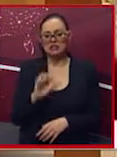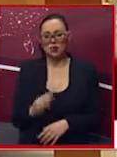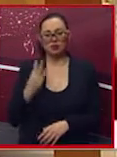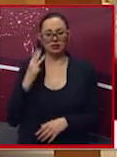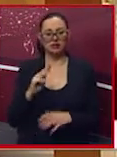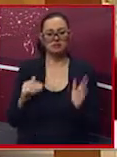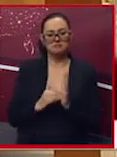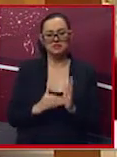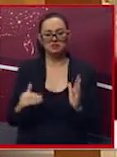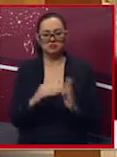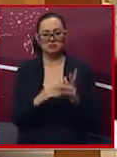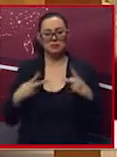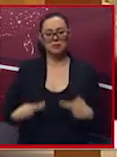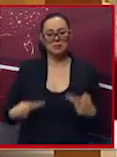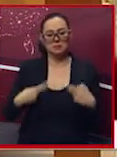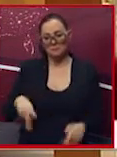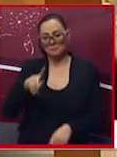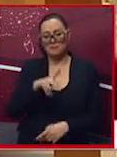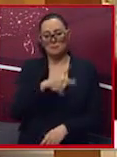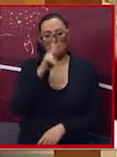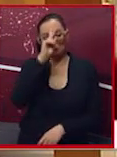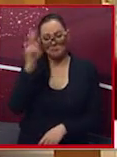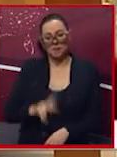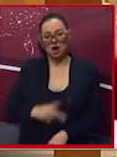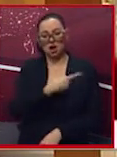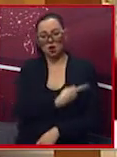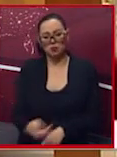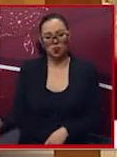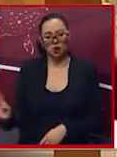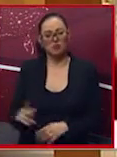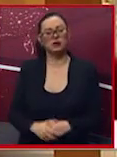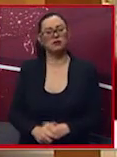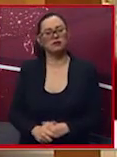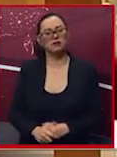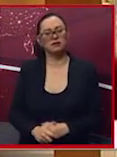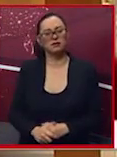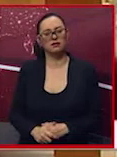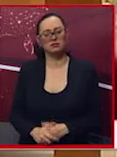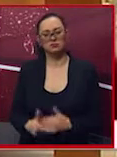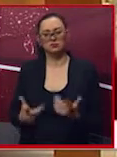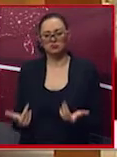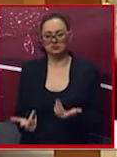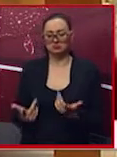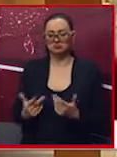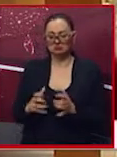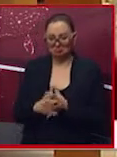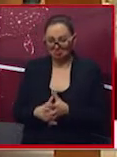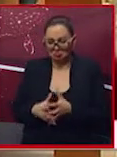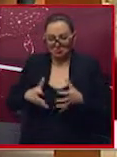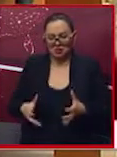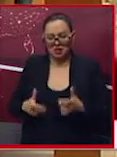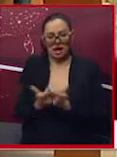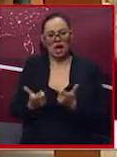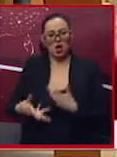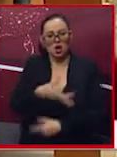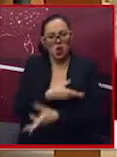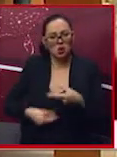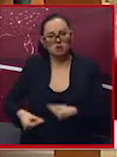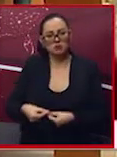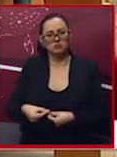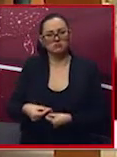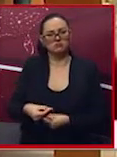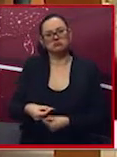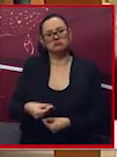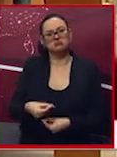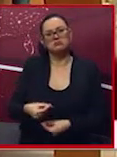53 millones de mexicanos en pobreza, cuando el actual nivel del crecimiento económico no